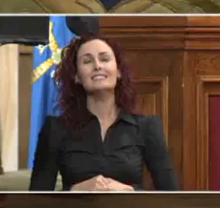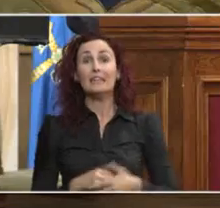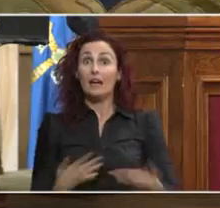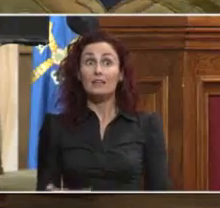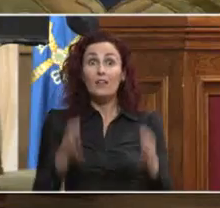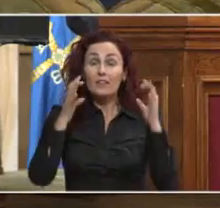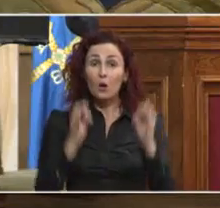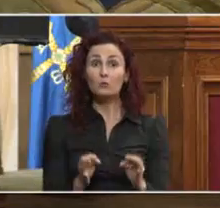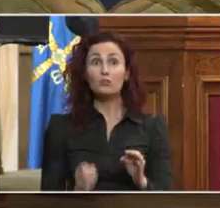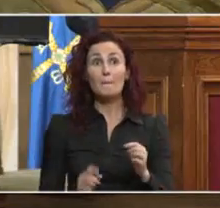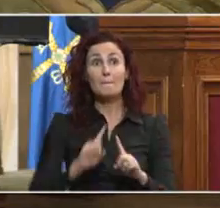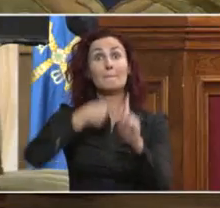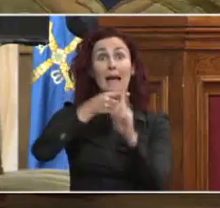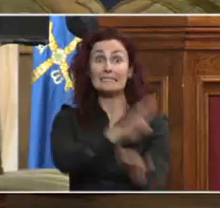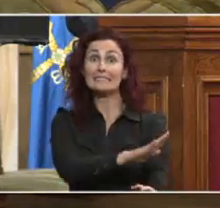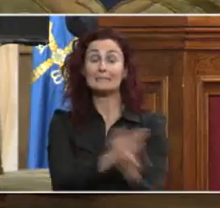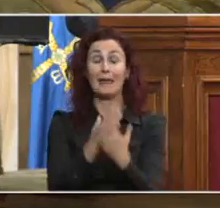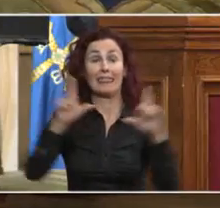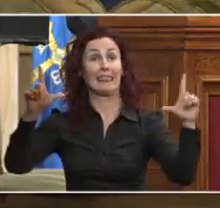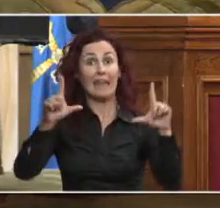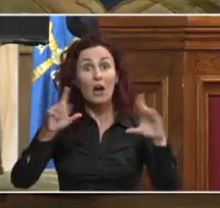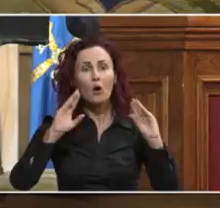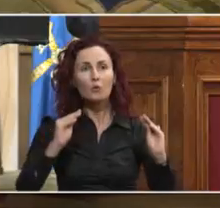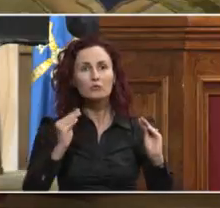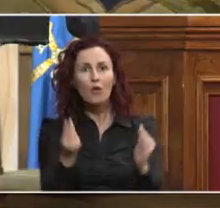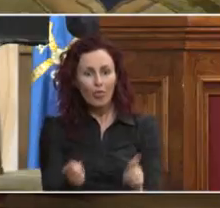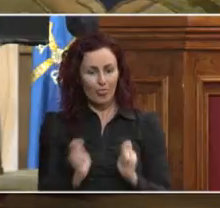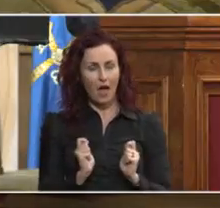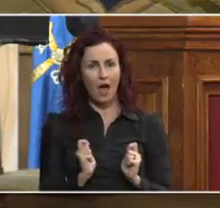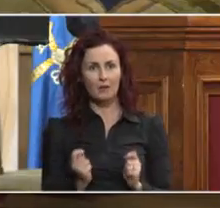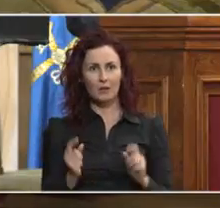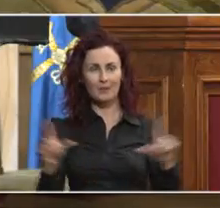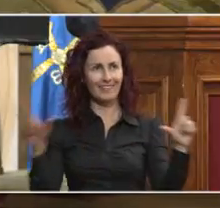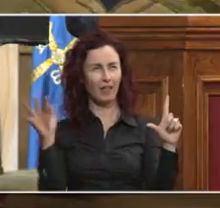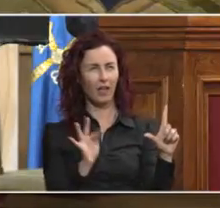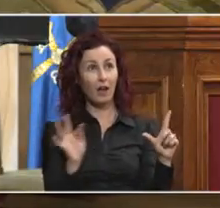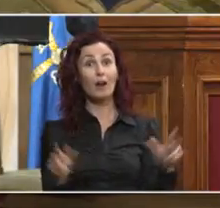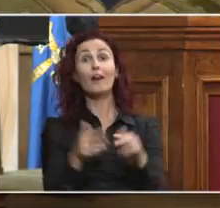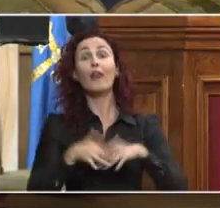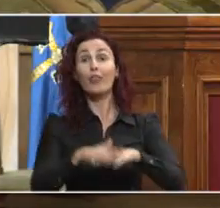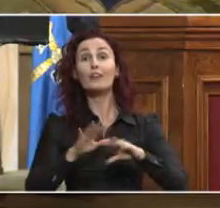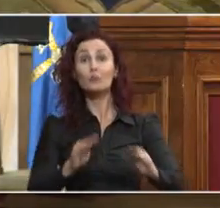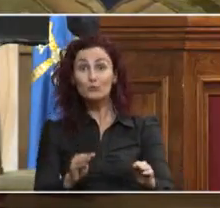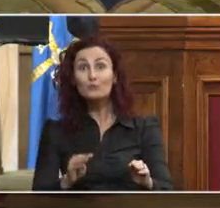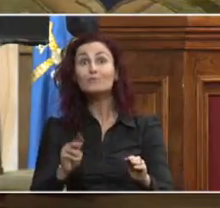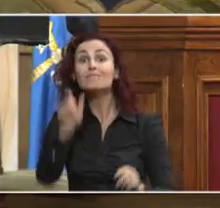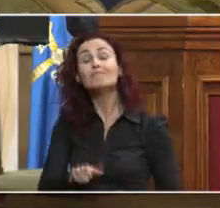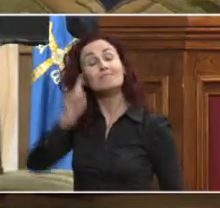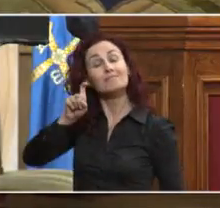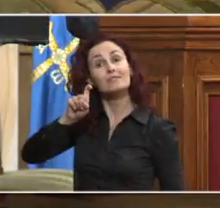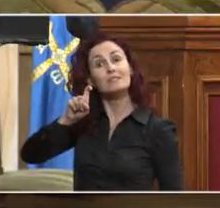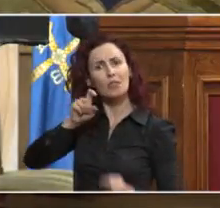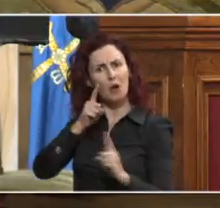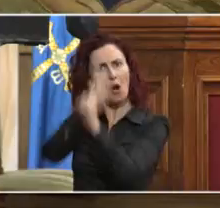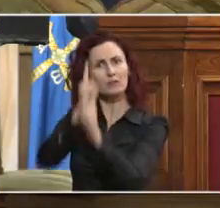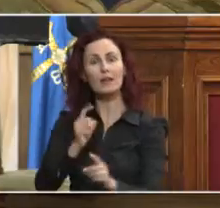Los más media y más la televisión acentúan este aislamiento que hoy siguen las redes sociales. Mastropiero lo combate.